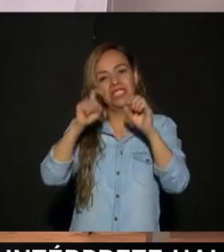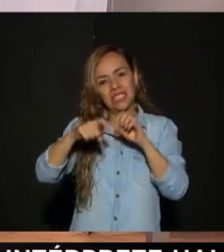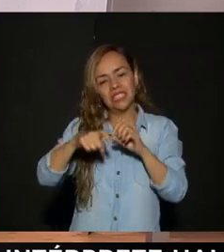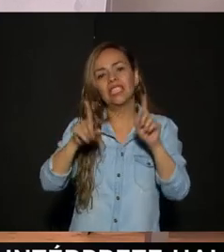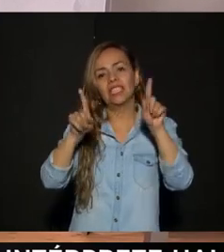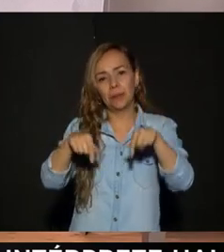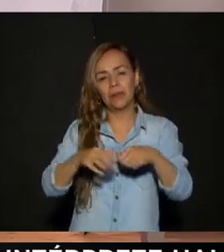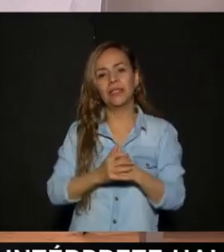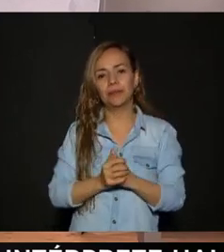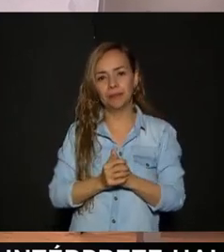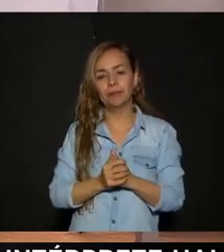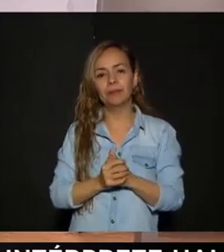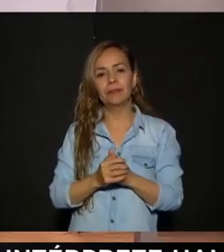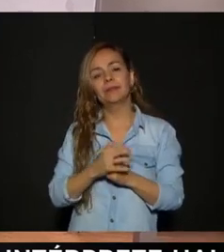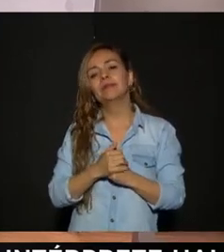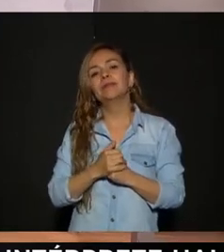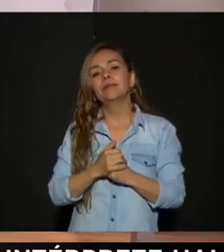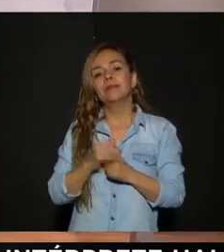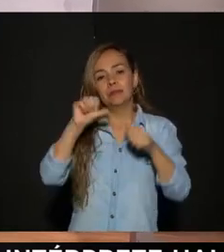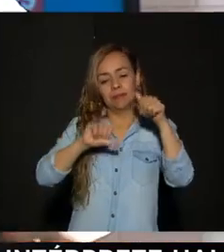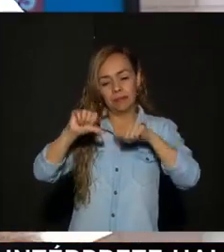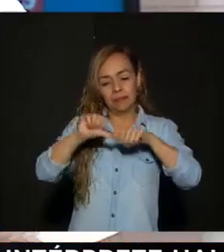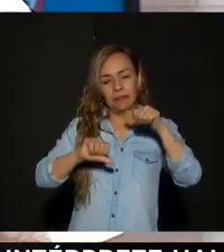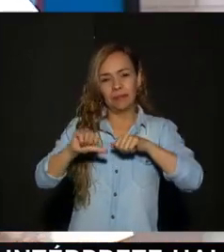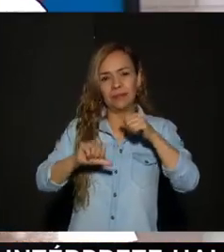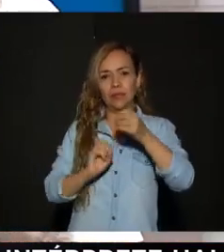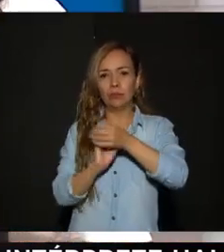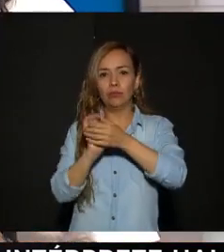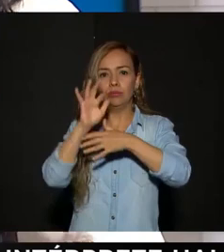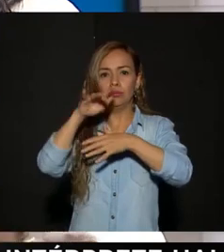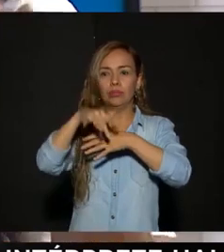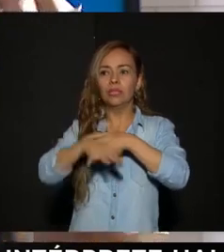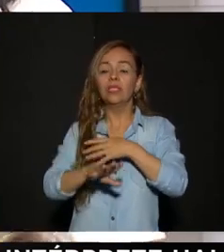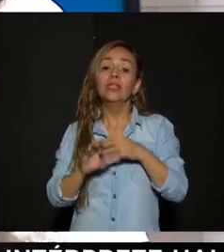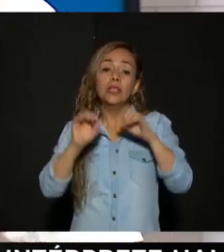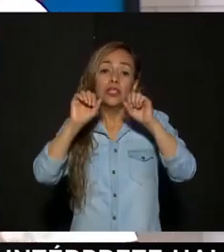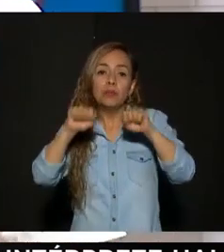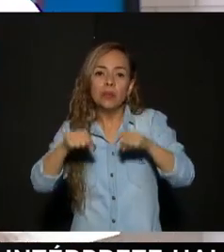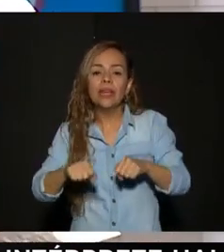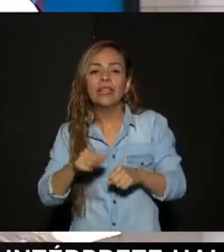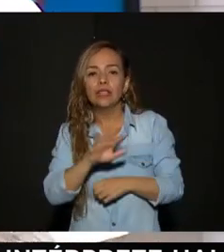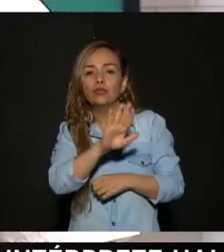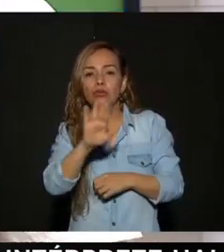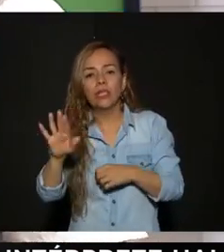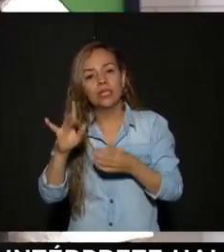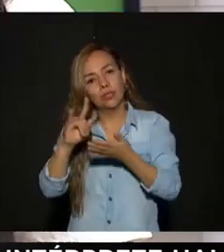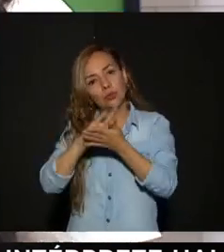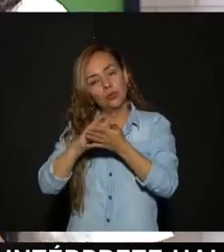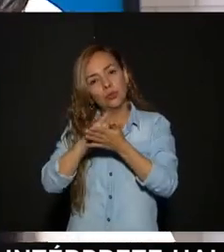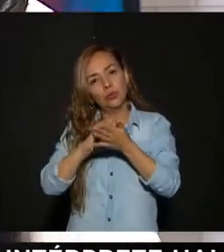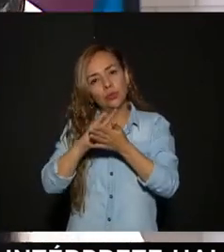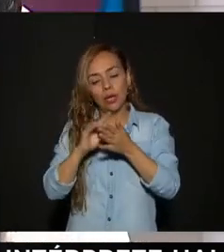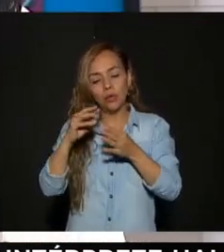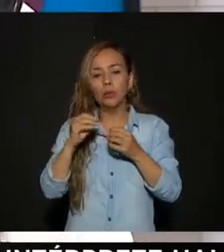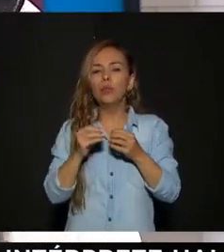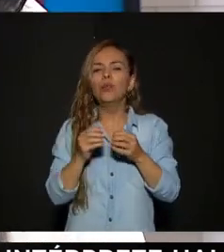como para realizar el experimento. Y si queremos también armar una especie de nicho súper agradable que le dé más vida, ajá, a todo ese experimento,